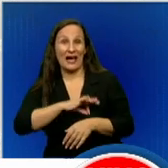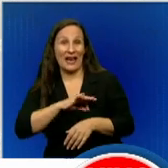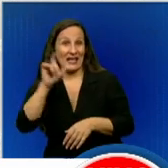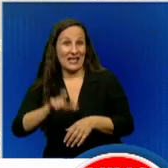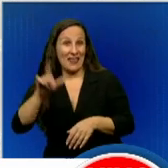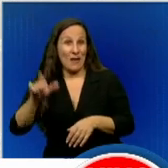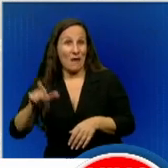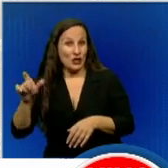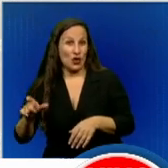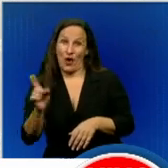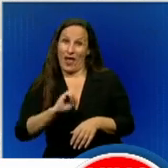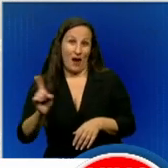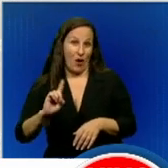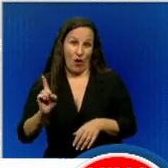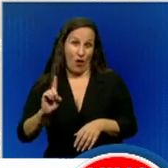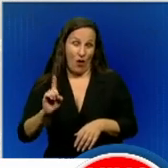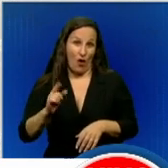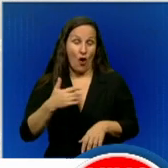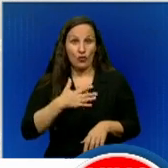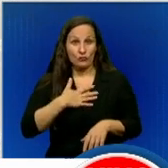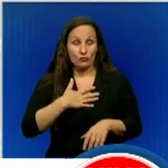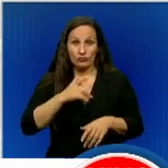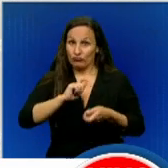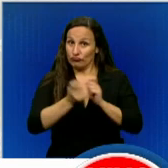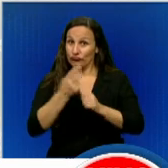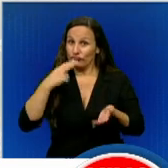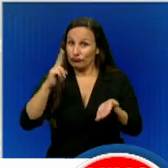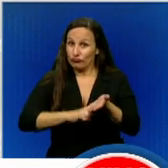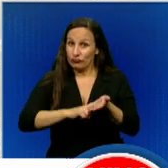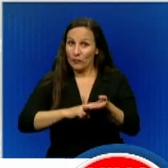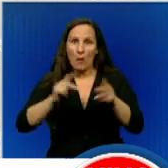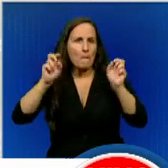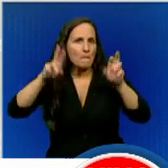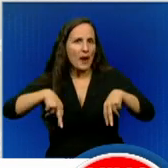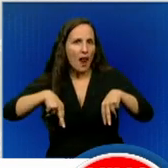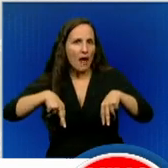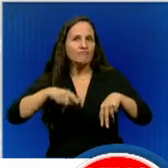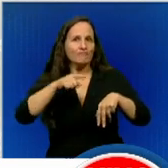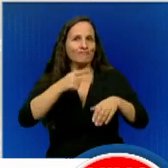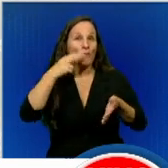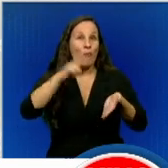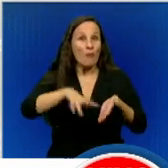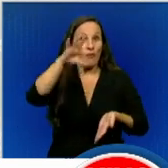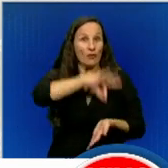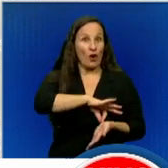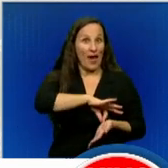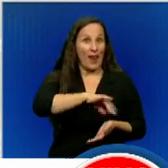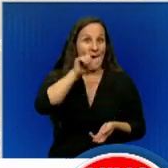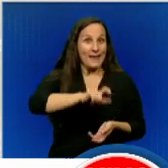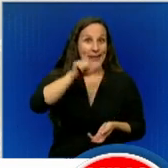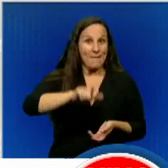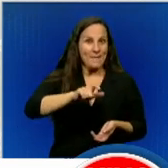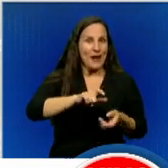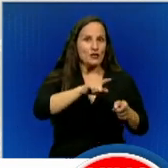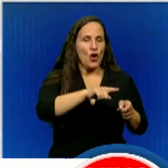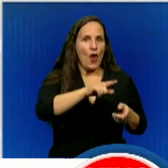no entonces si yo como reforma tributaria diseño un plan en el que bajo impuesto a las ganancias sobre las personas y lo subo sobre